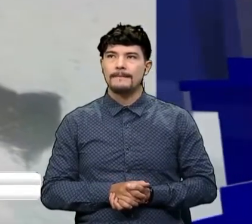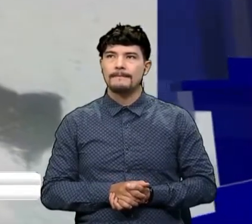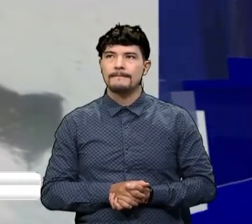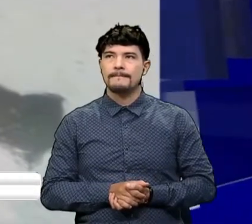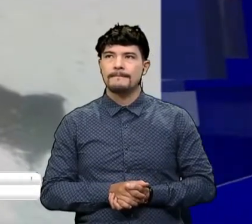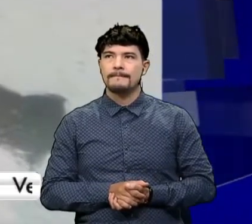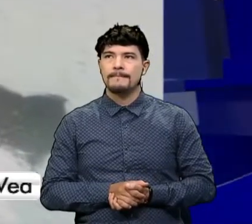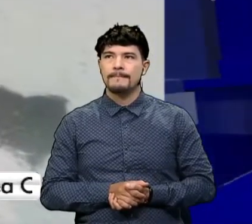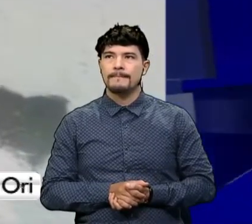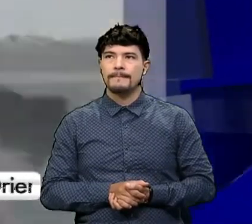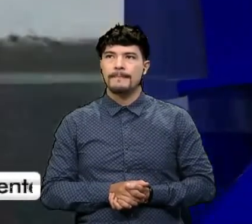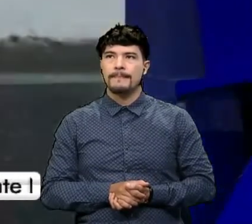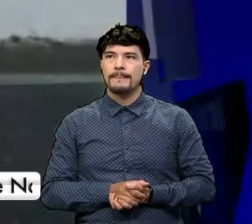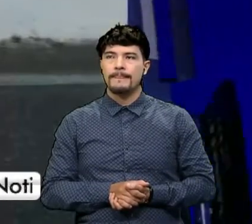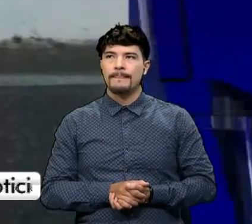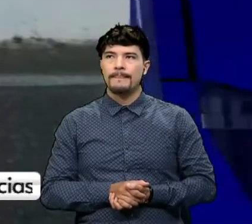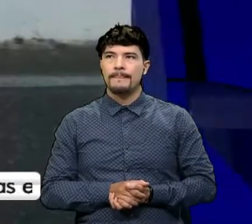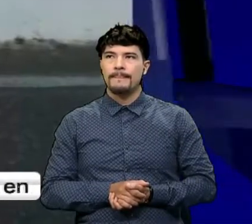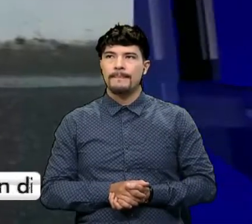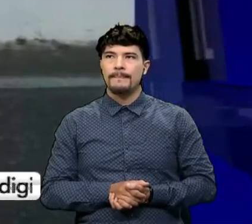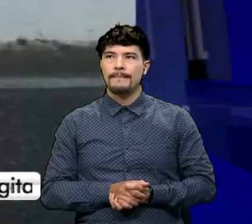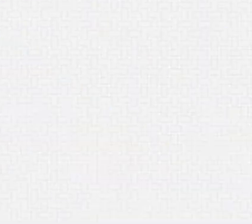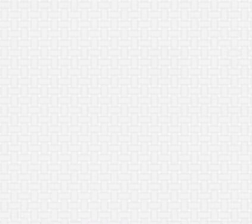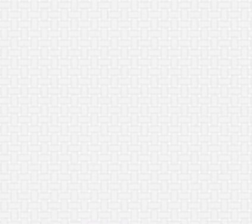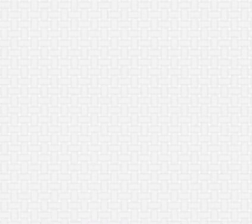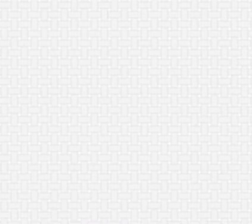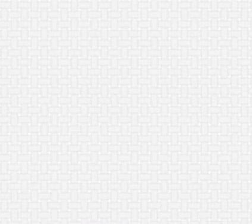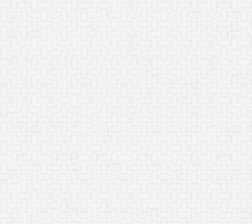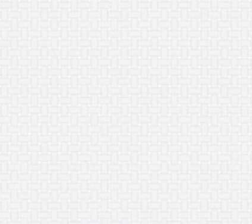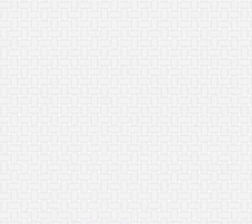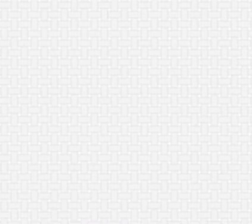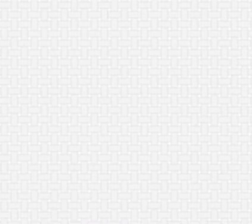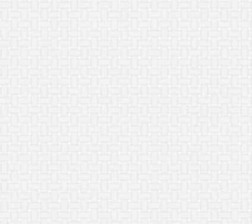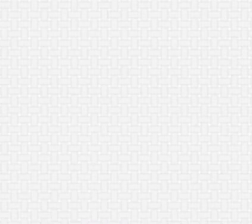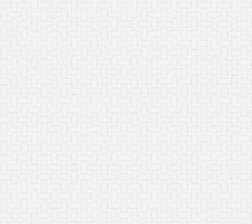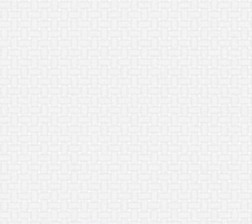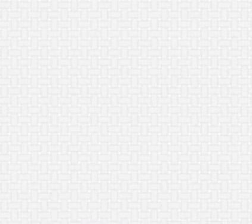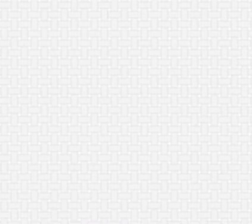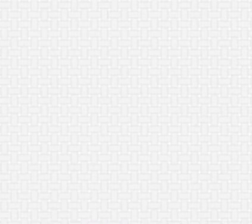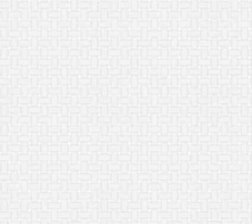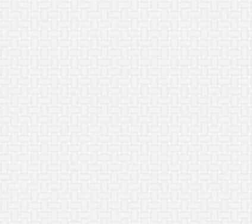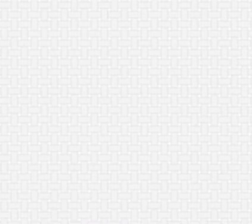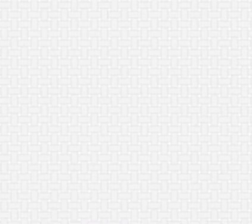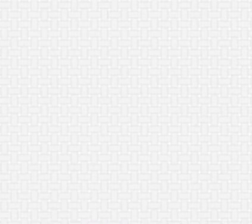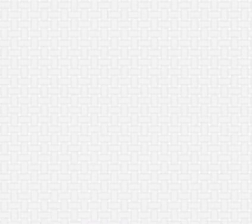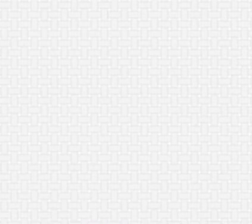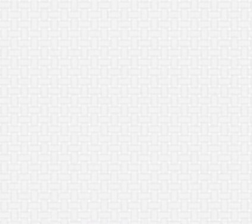canaltro.com